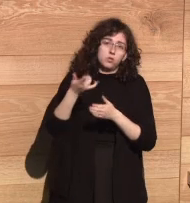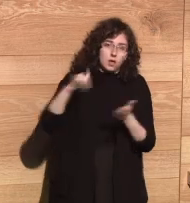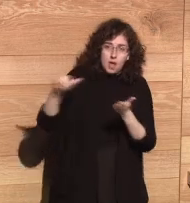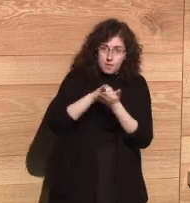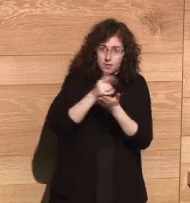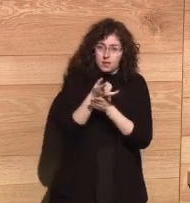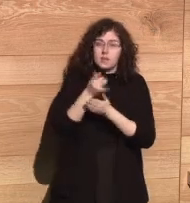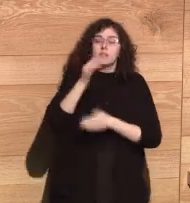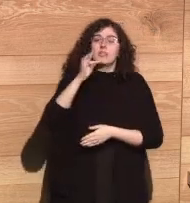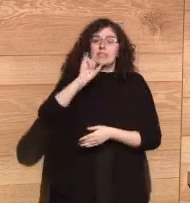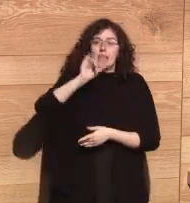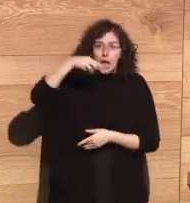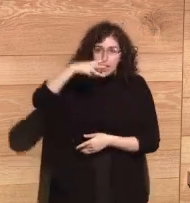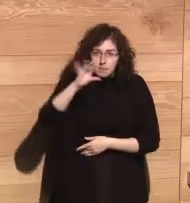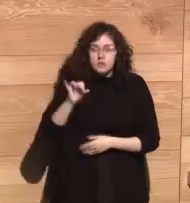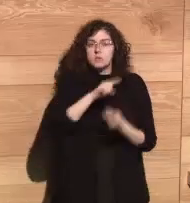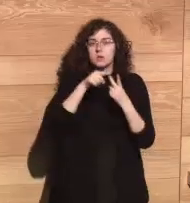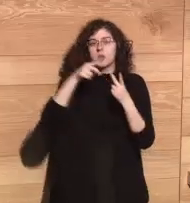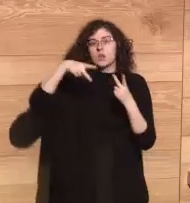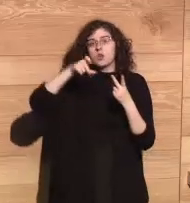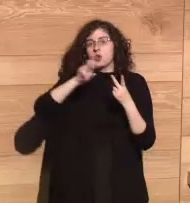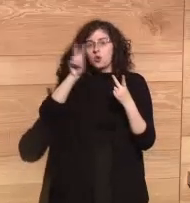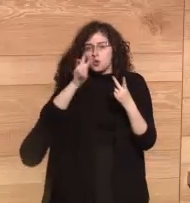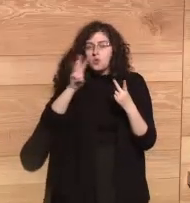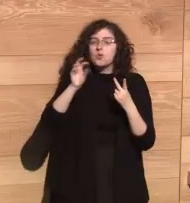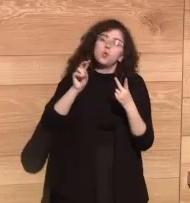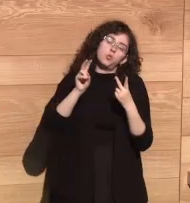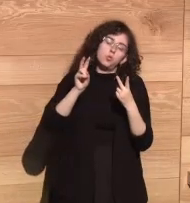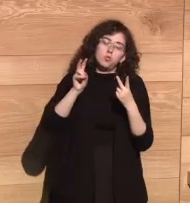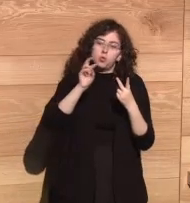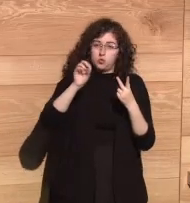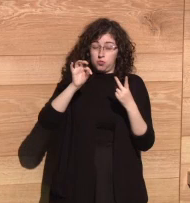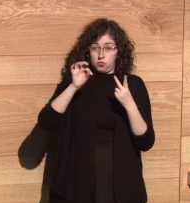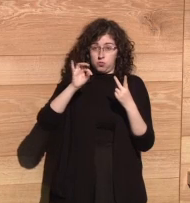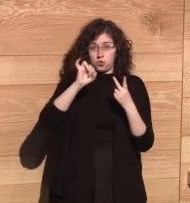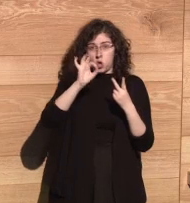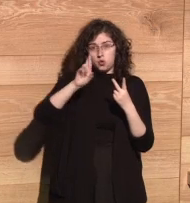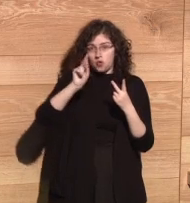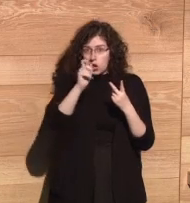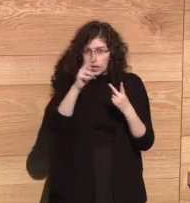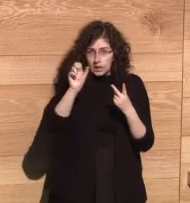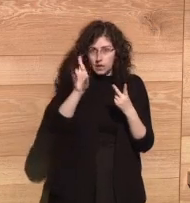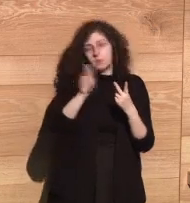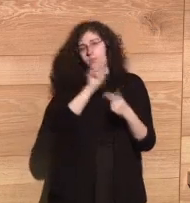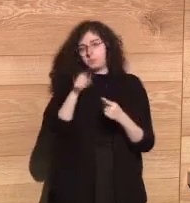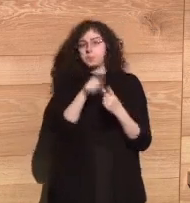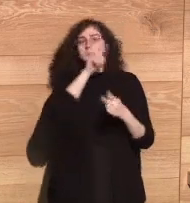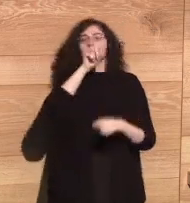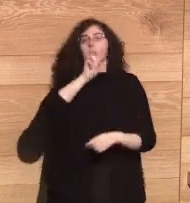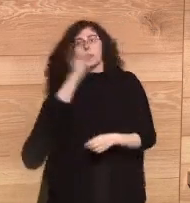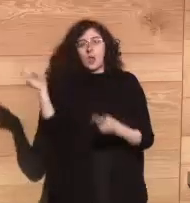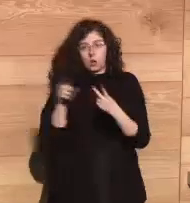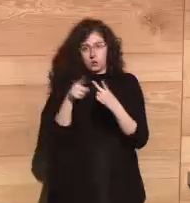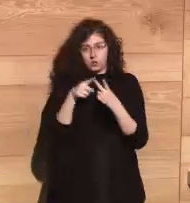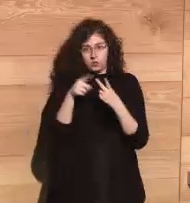alguno más que seguro que se me olvida. Bienvenida. Por otro lado tenemos a otra embajadora, Laura León,